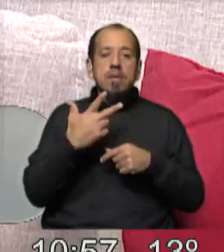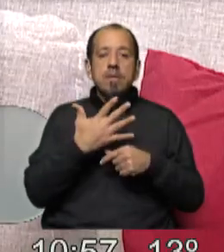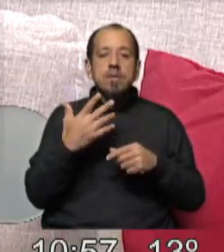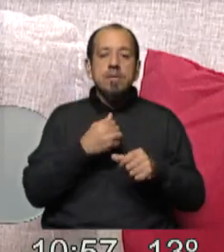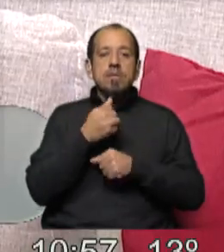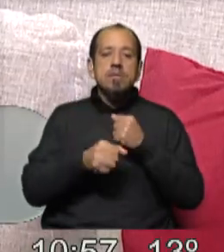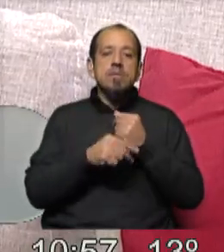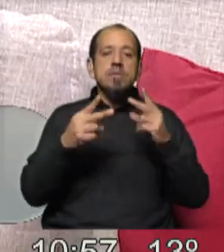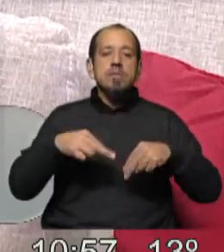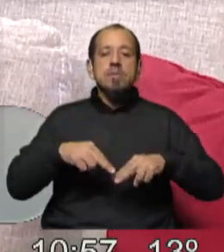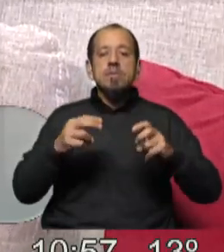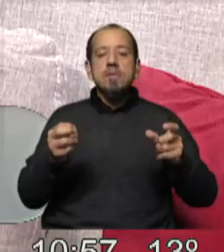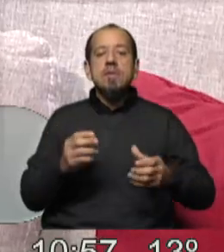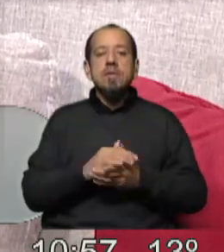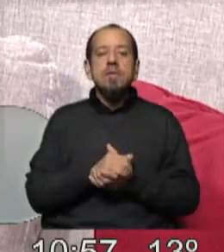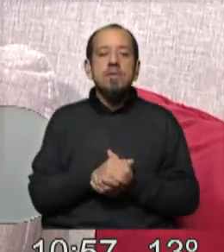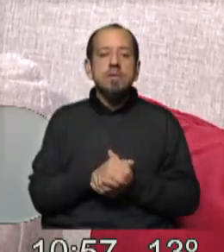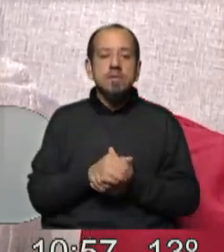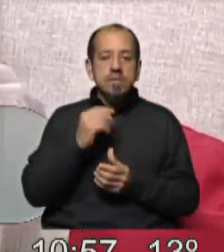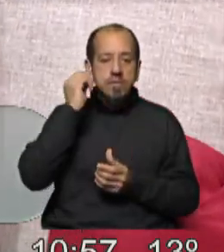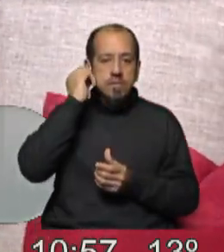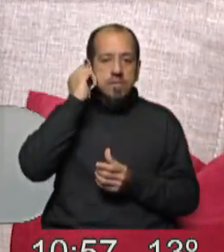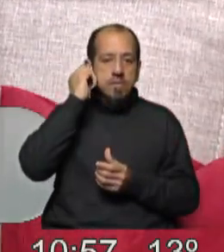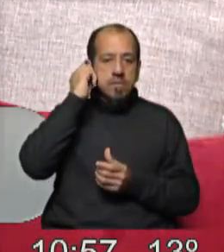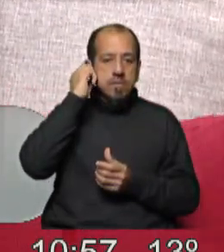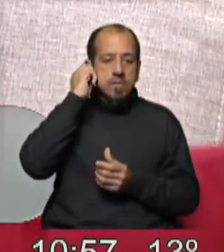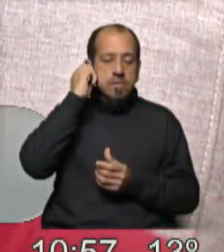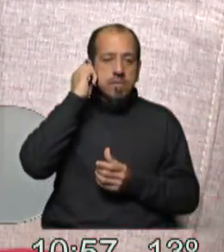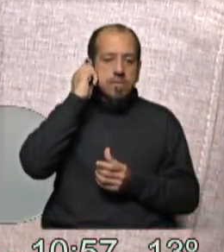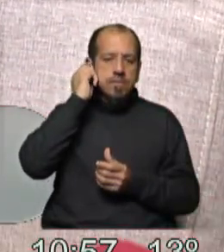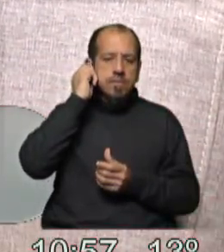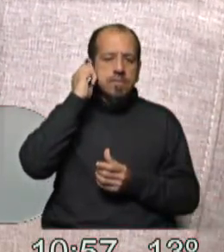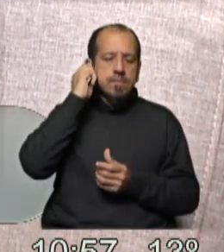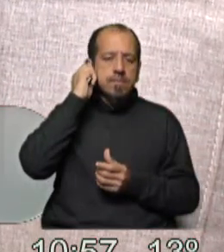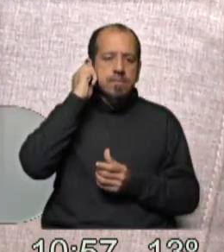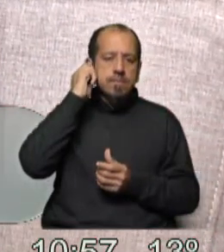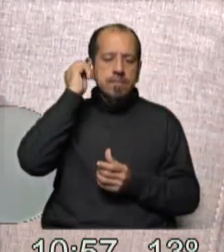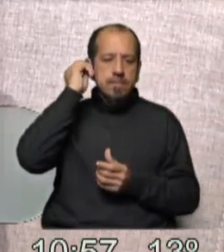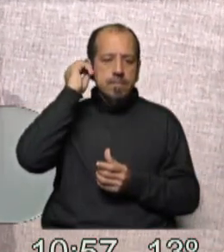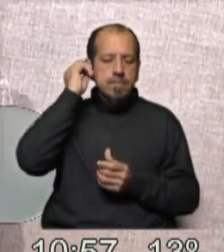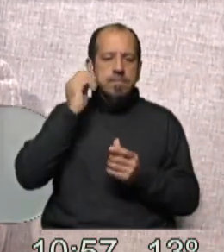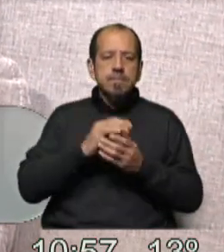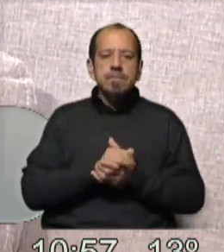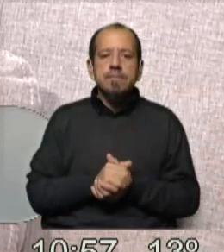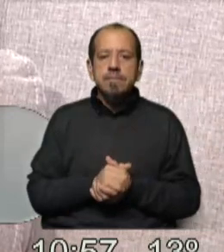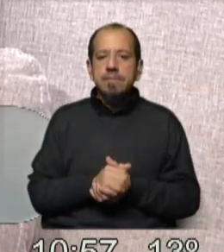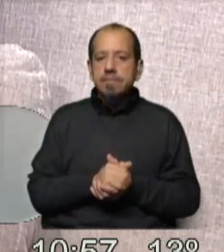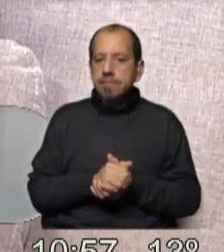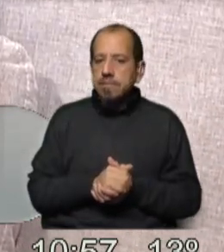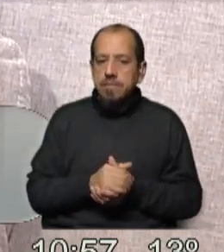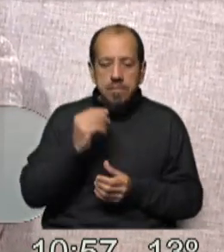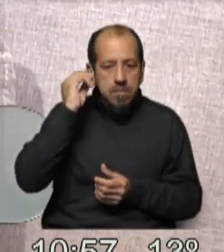andas investigando ahora? Porque está bueno también saber eso. Yo soy muy inquieto, ¿no? Siempre estoy tratando de conocer el